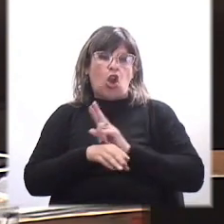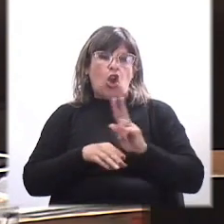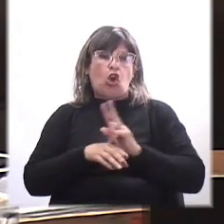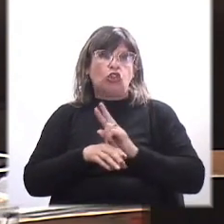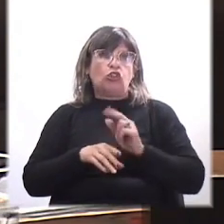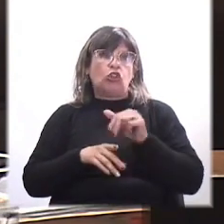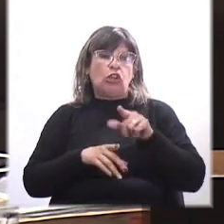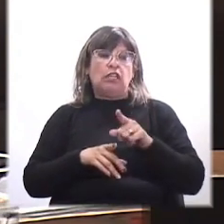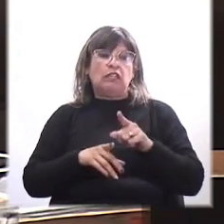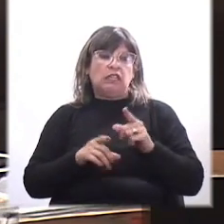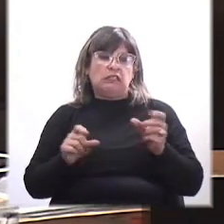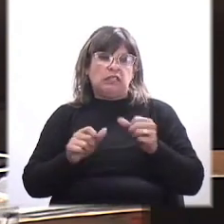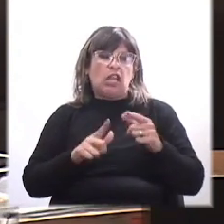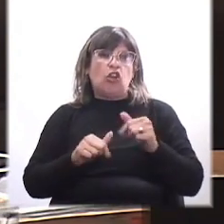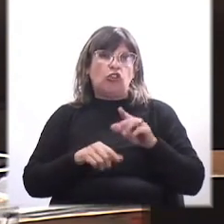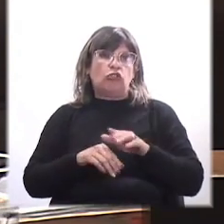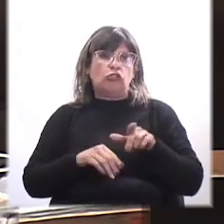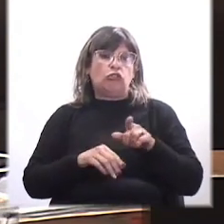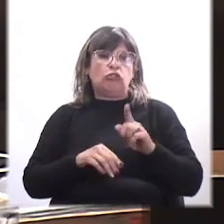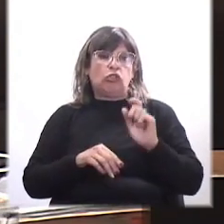por los entes